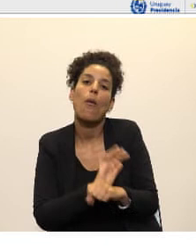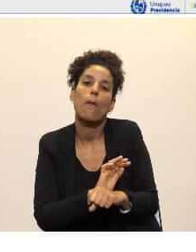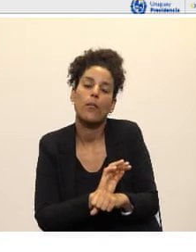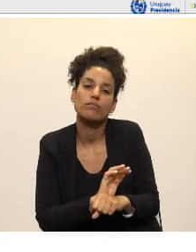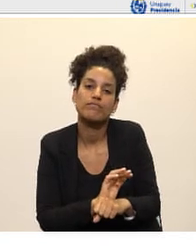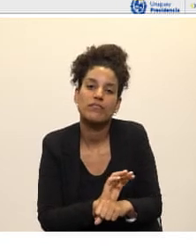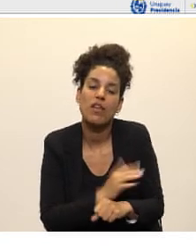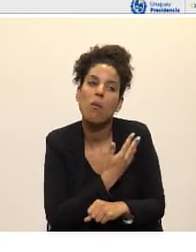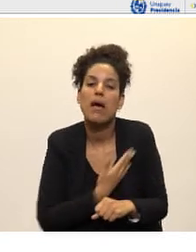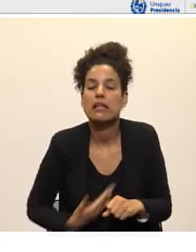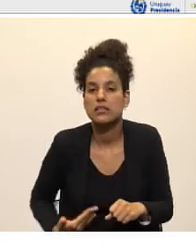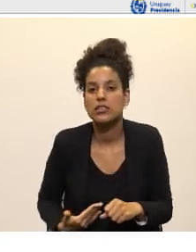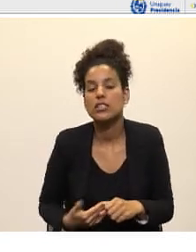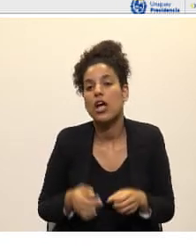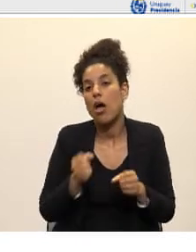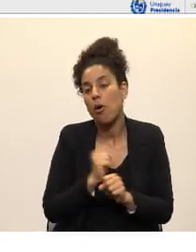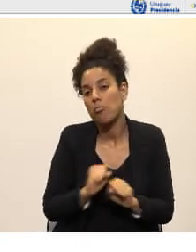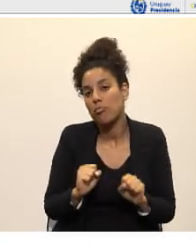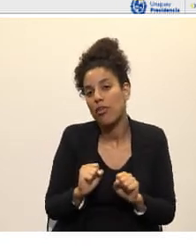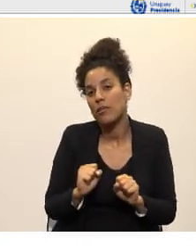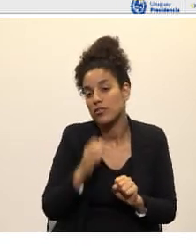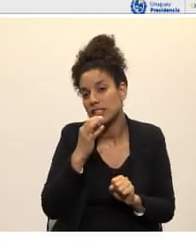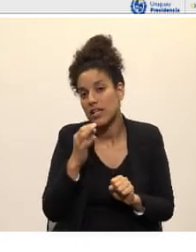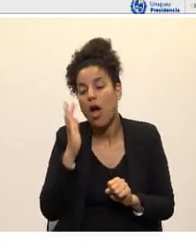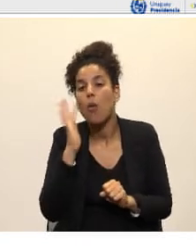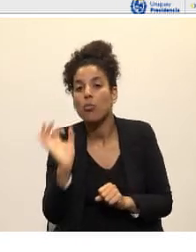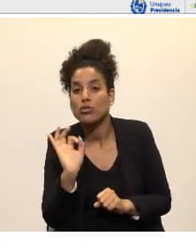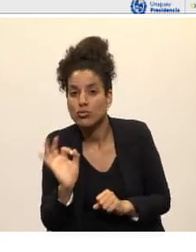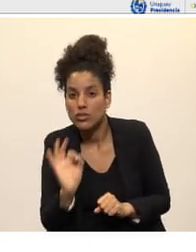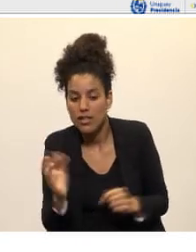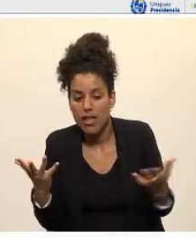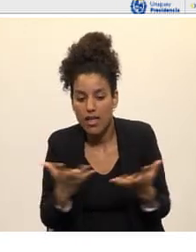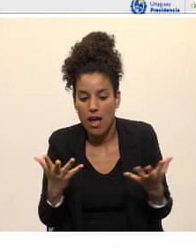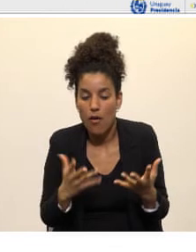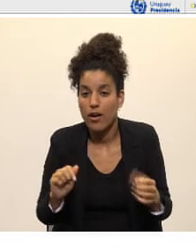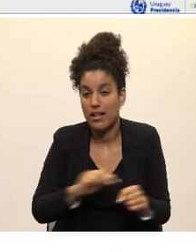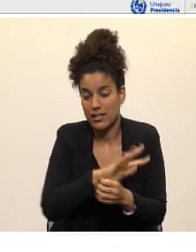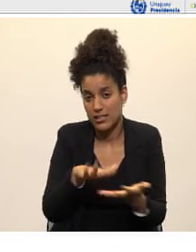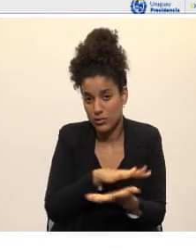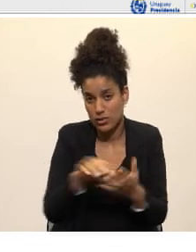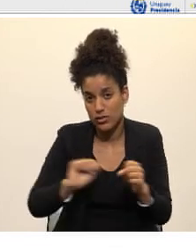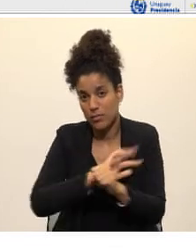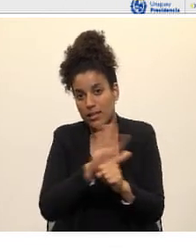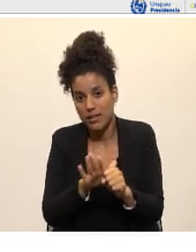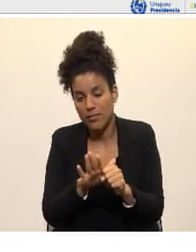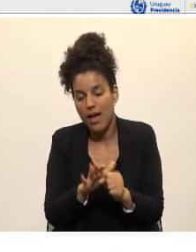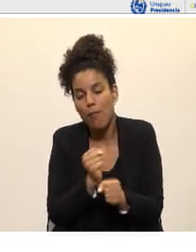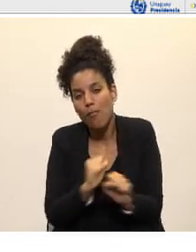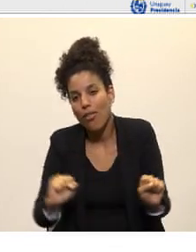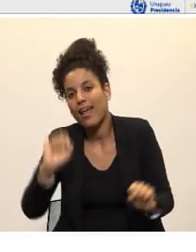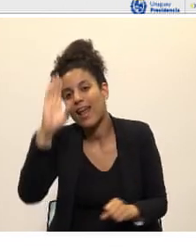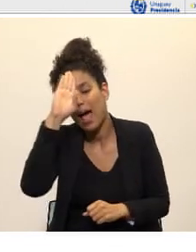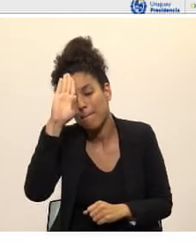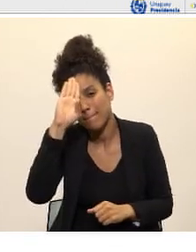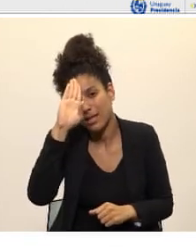Podríamos decir la oportunidad de aprender de lo que está pasando y desde ese lugar poder ubicar,